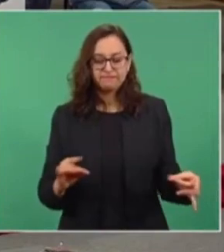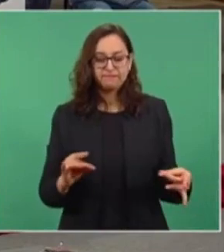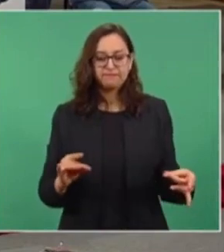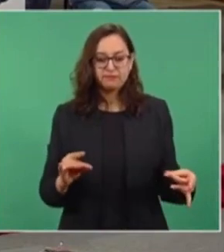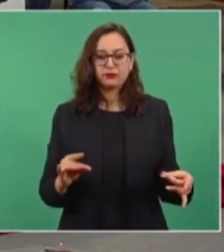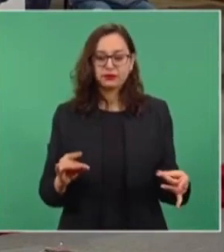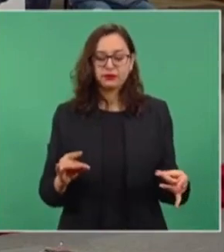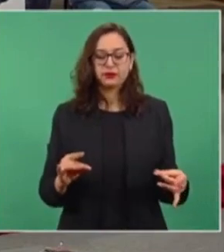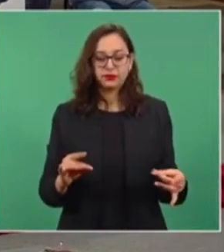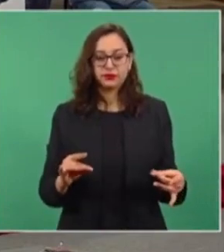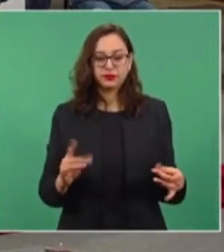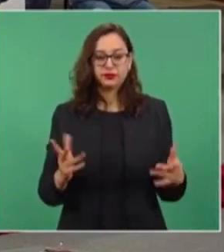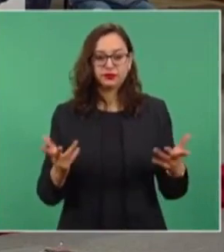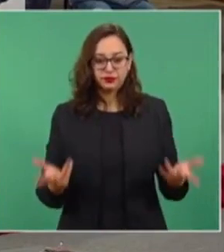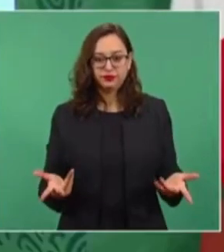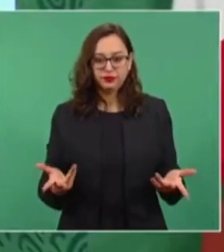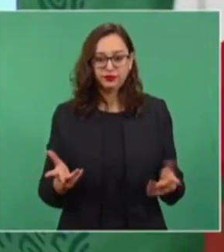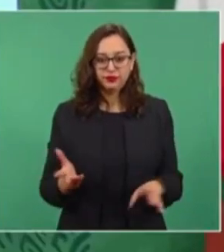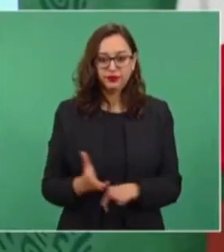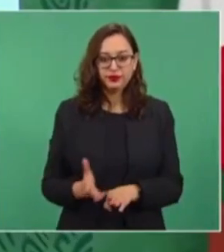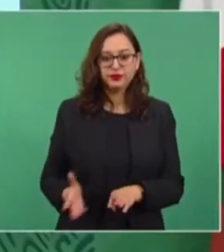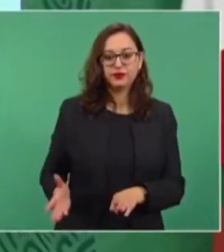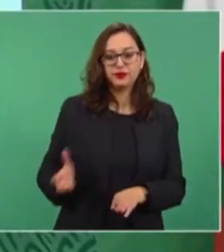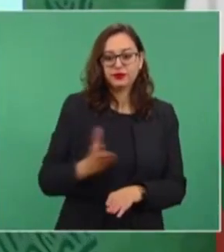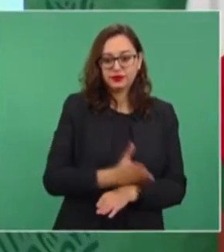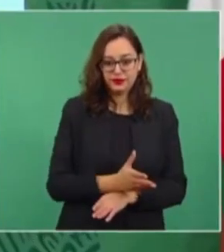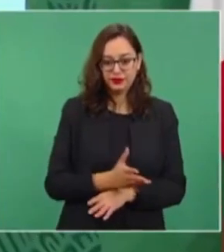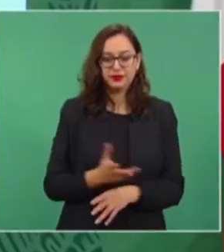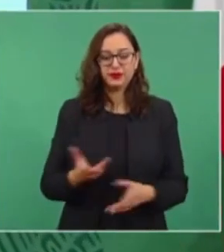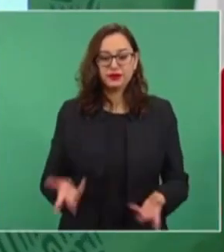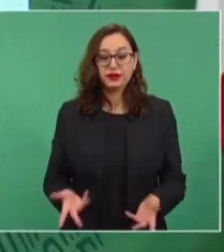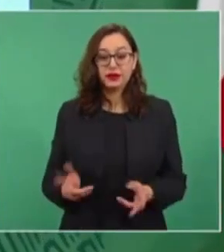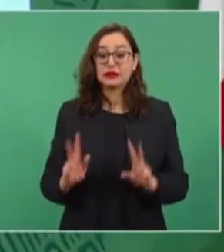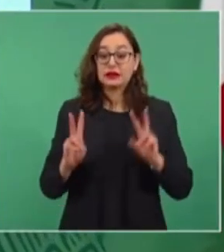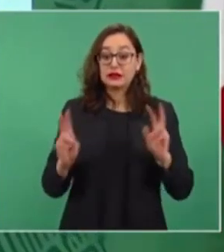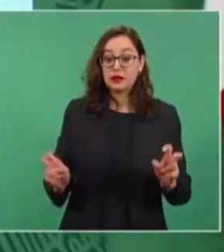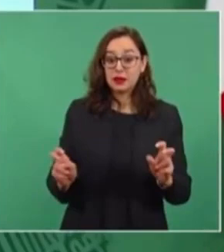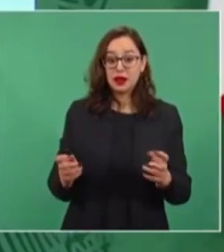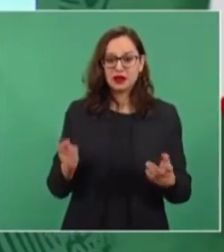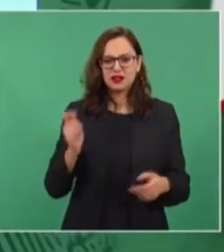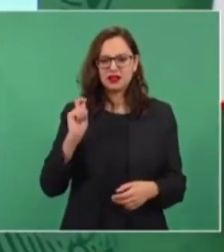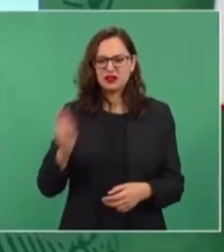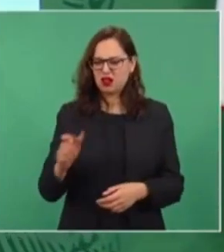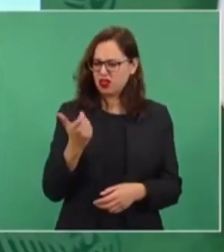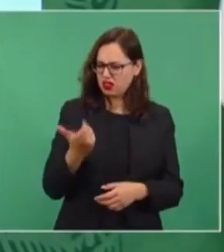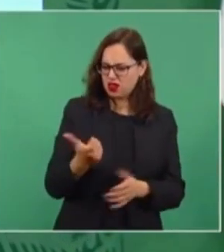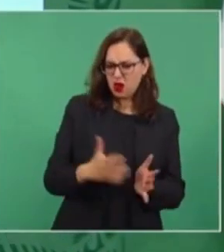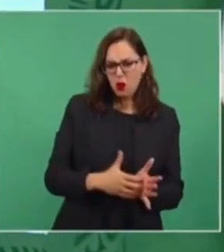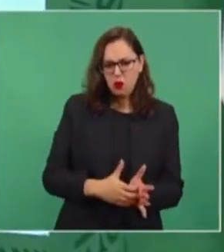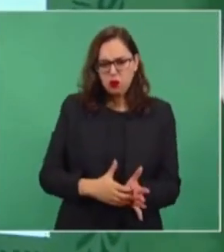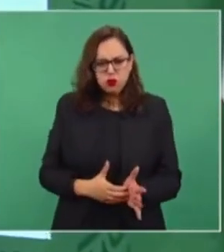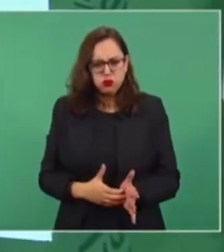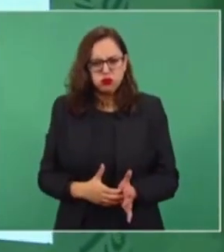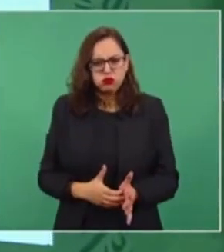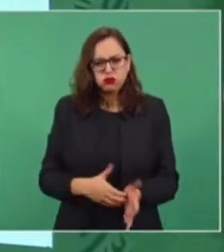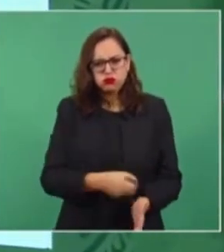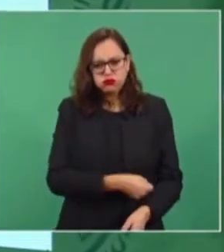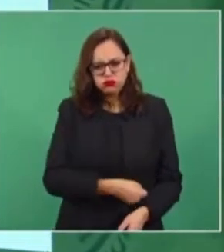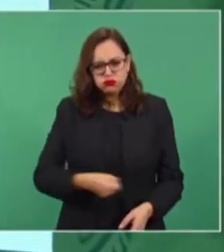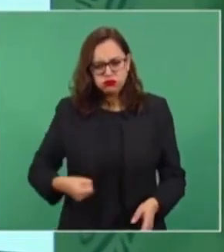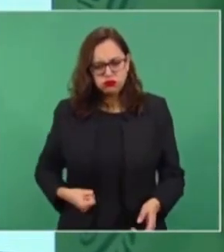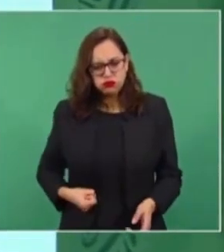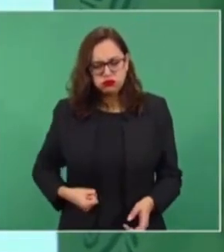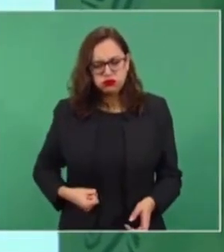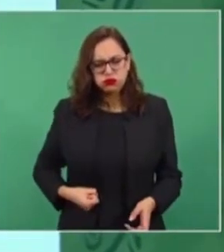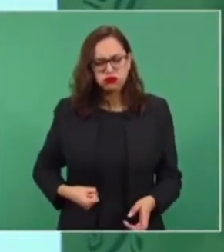sobre todo quien le presentó, de que lo austero no tiene que ver